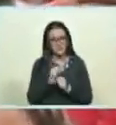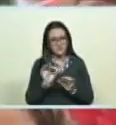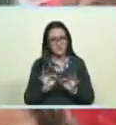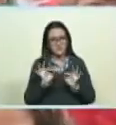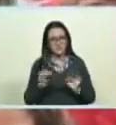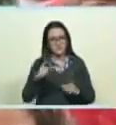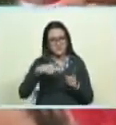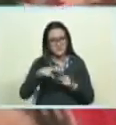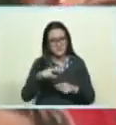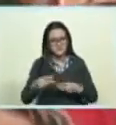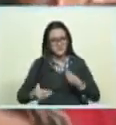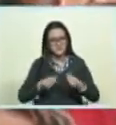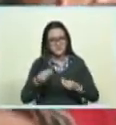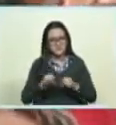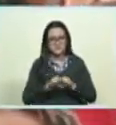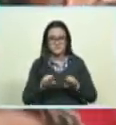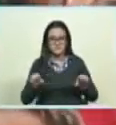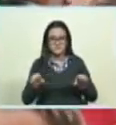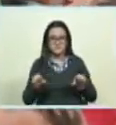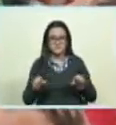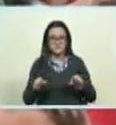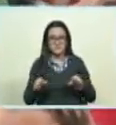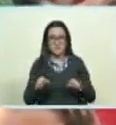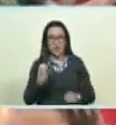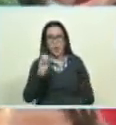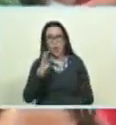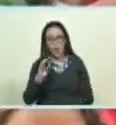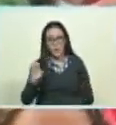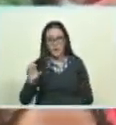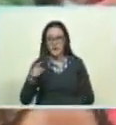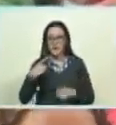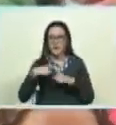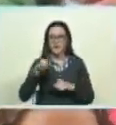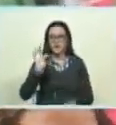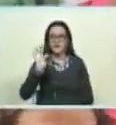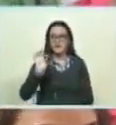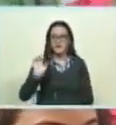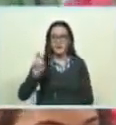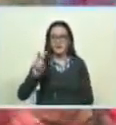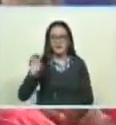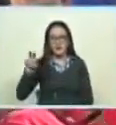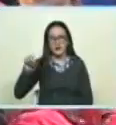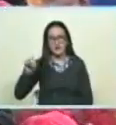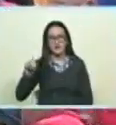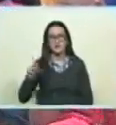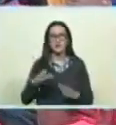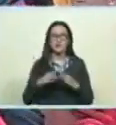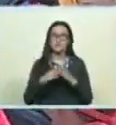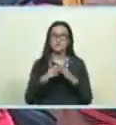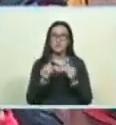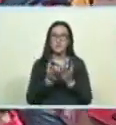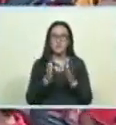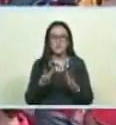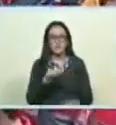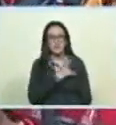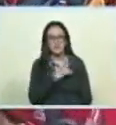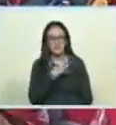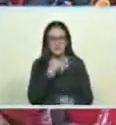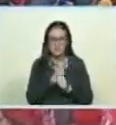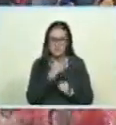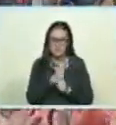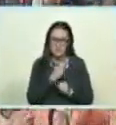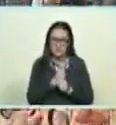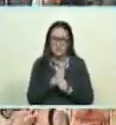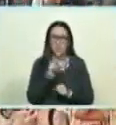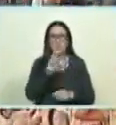que han hecho los muchachos de la educación media, de la OVE, de la FEBEN, el trabajo que han hecho los estudiantes universitarios, los muchachos